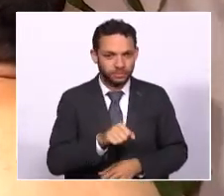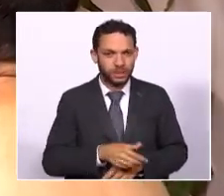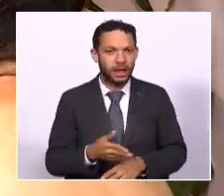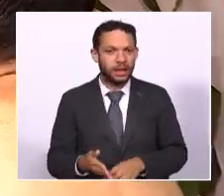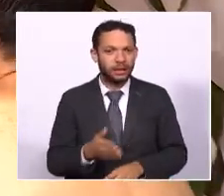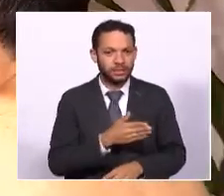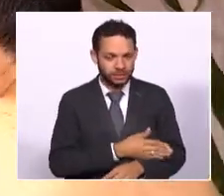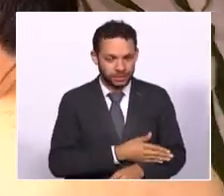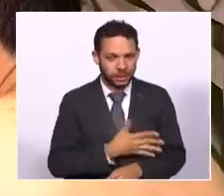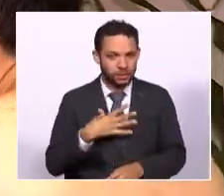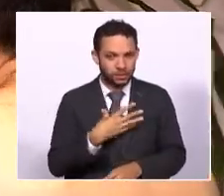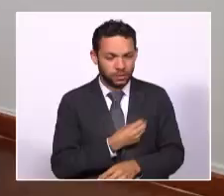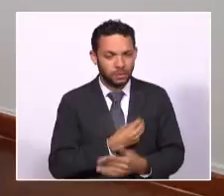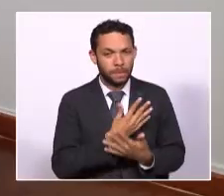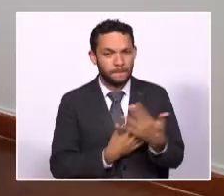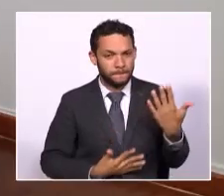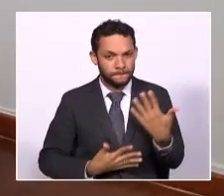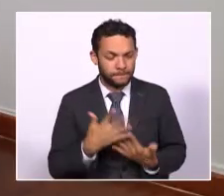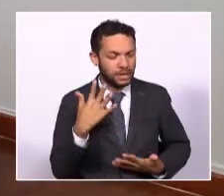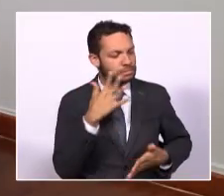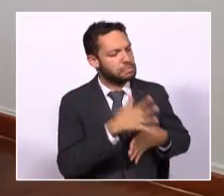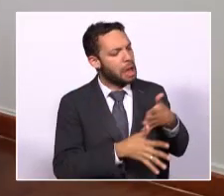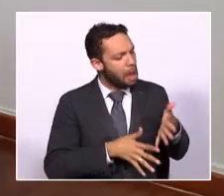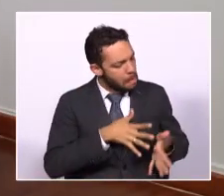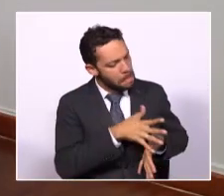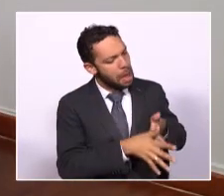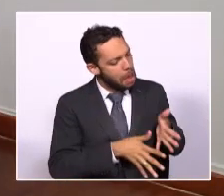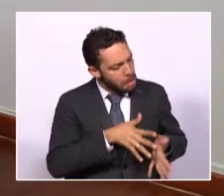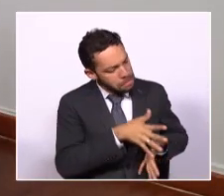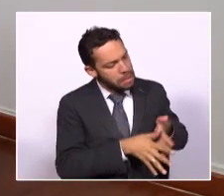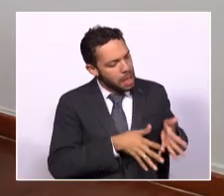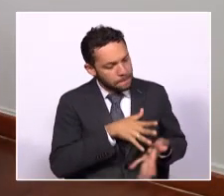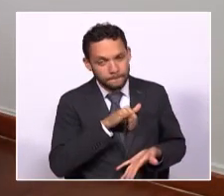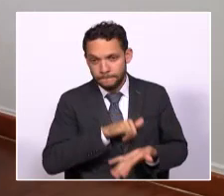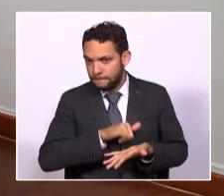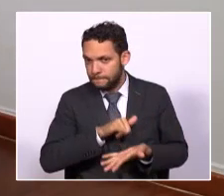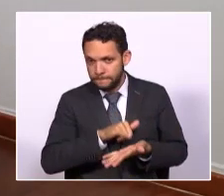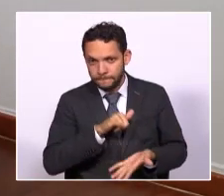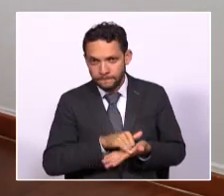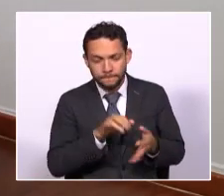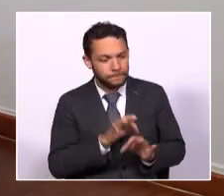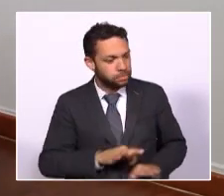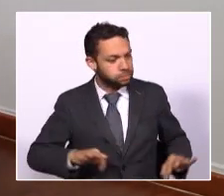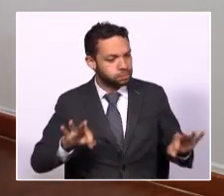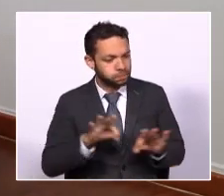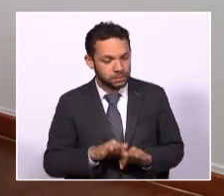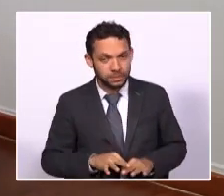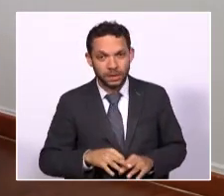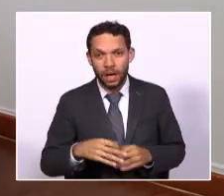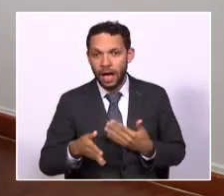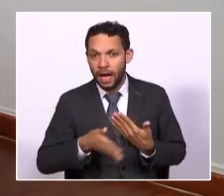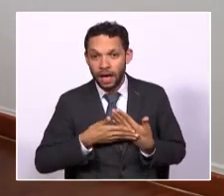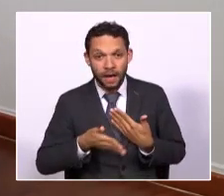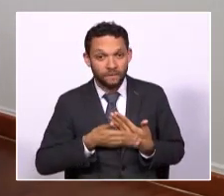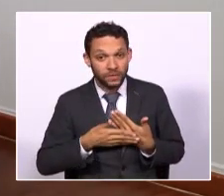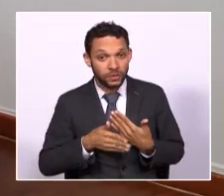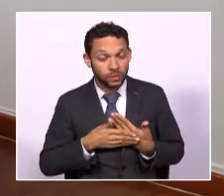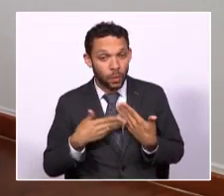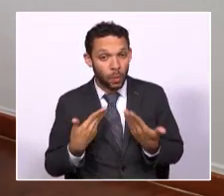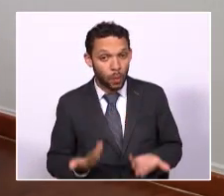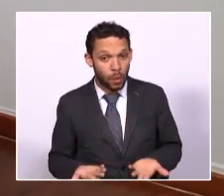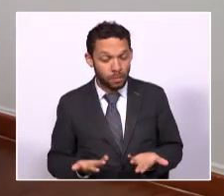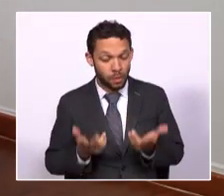parte manipulativa de la quiropraxia, lo que usted decía ahora sí es muy importante, o sea, no estamos bien asesorados frente al asunto de la